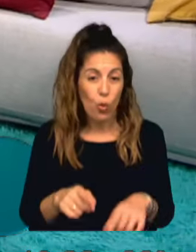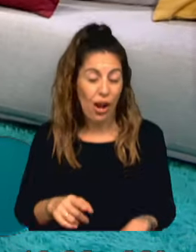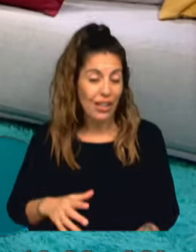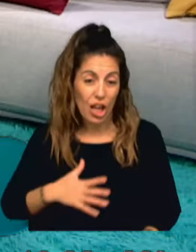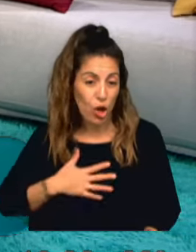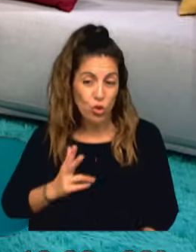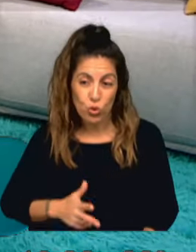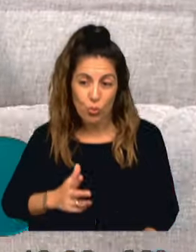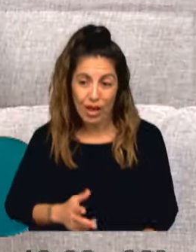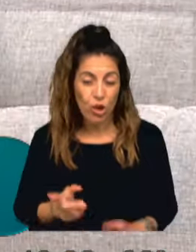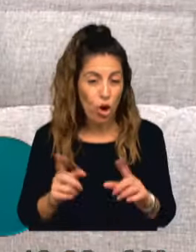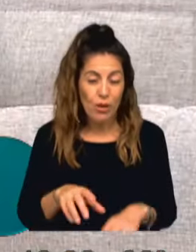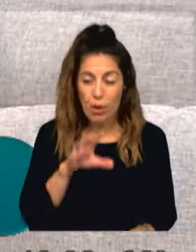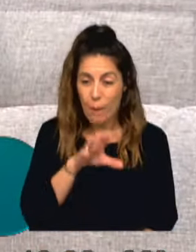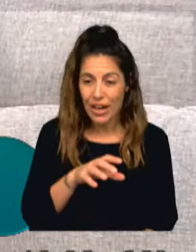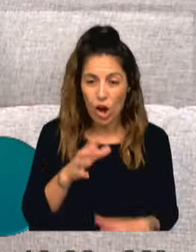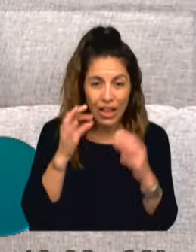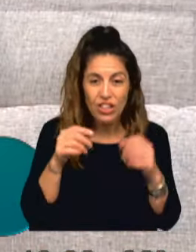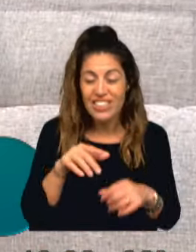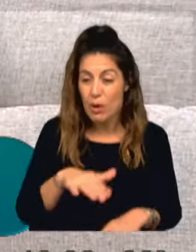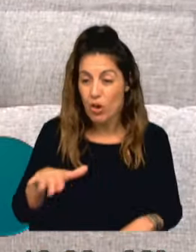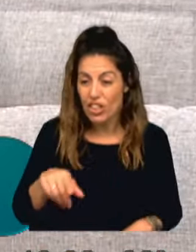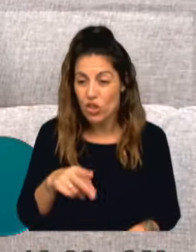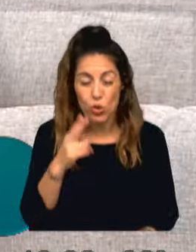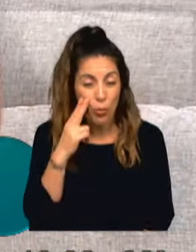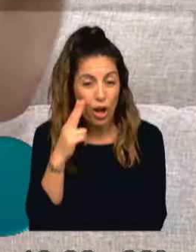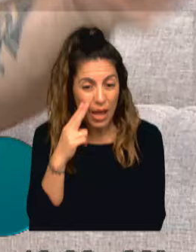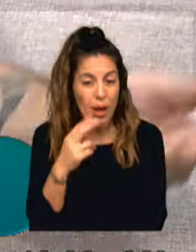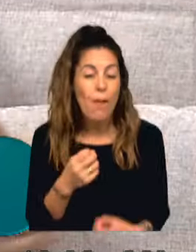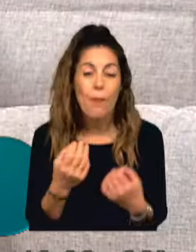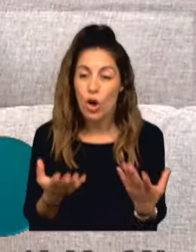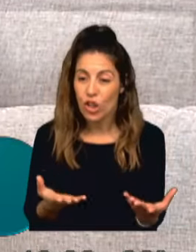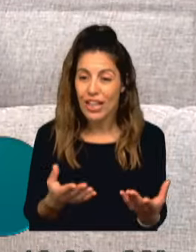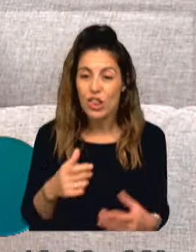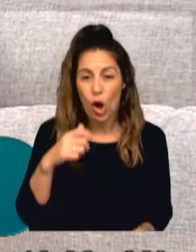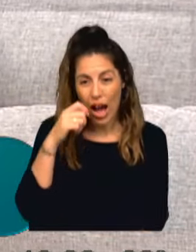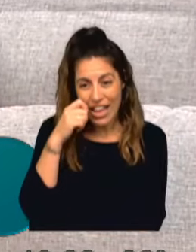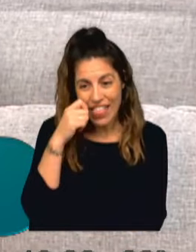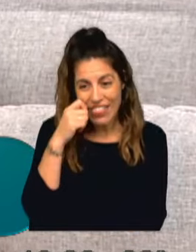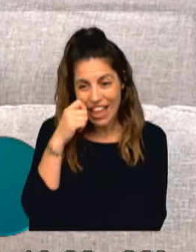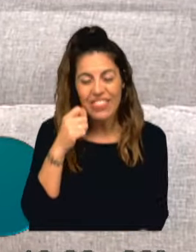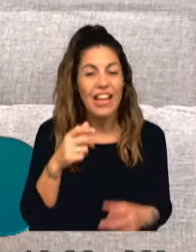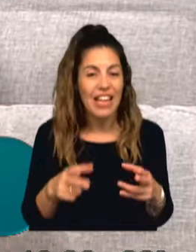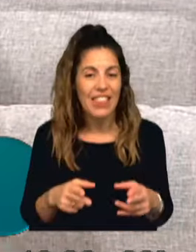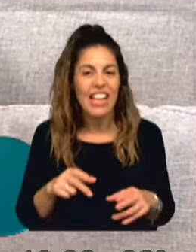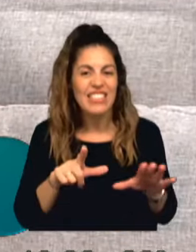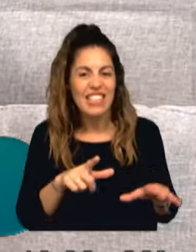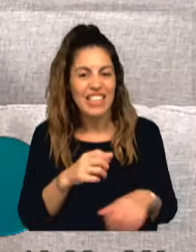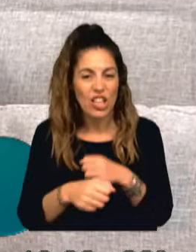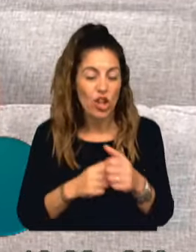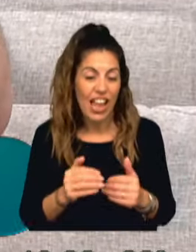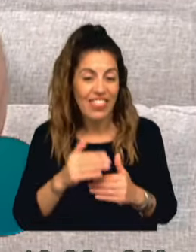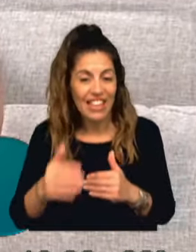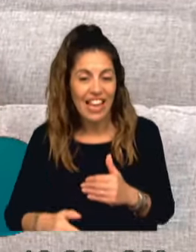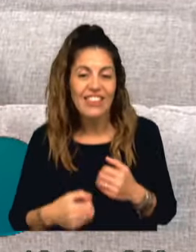con los perros y gatos si tenemos niños eso también suele ser un problema Por lo tanto a la edad a determinadas edades de s en adelante